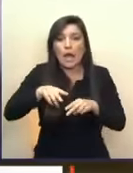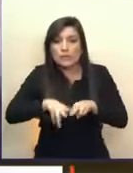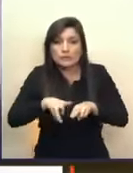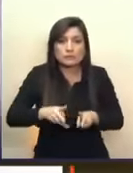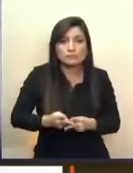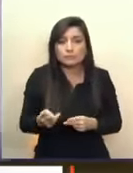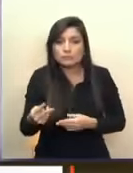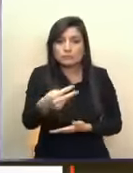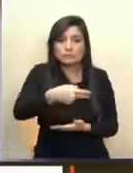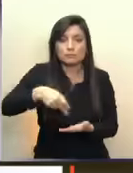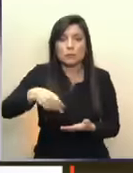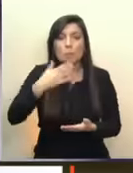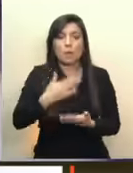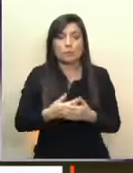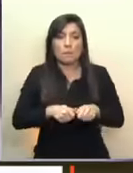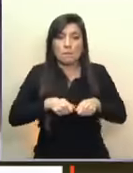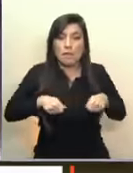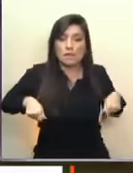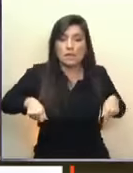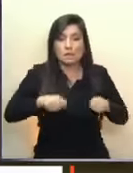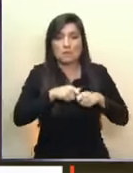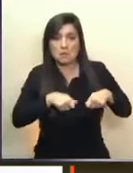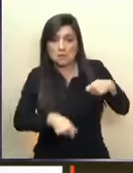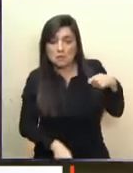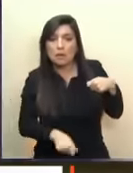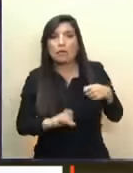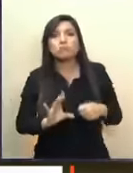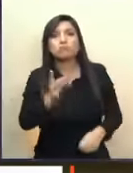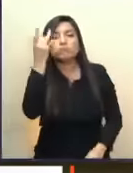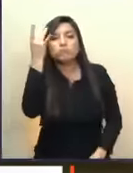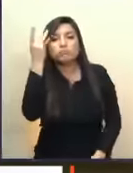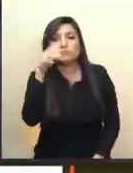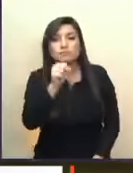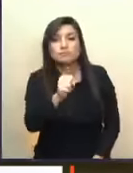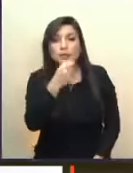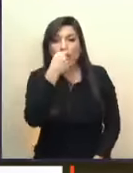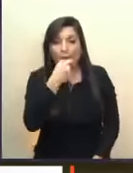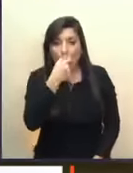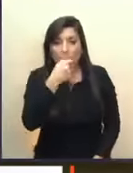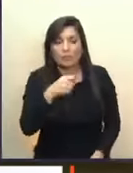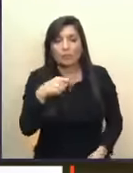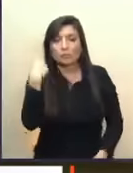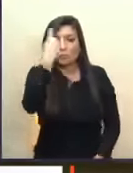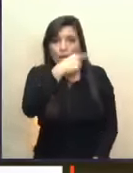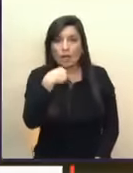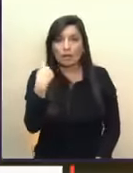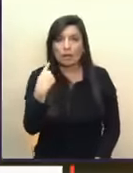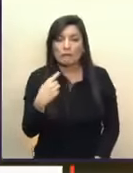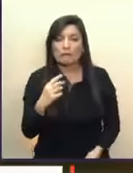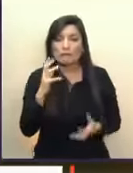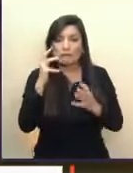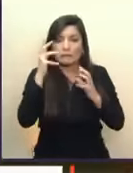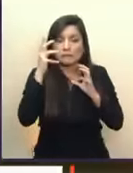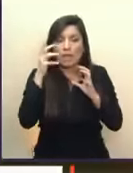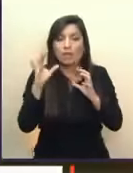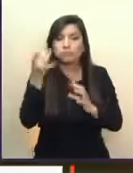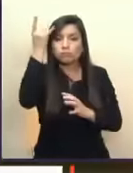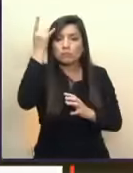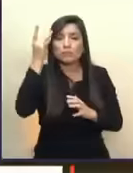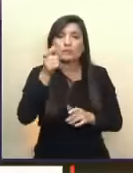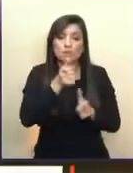medidas, se da cuenta que es Hitler, y en su cara se nota que ella se da cuenta. Entonces los custodios, dice que